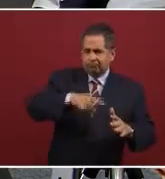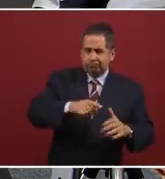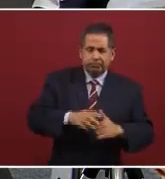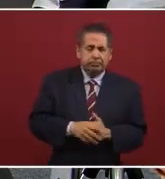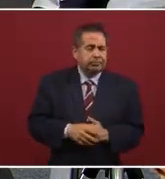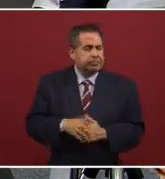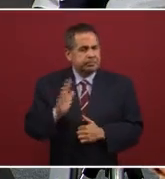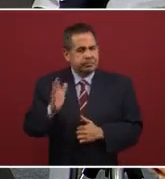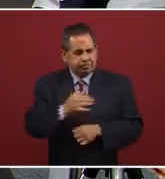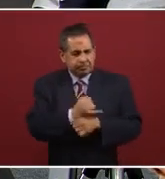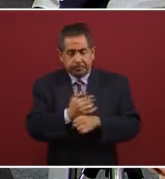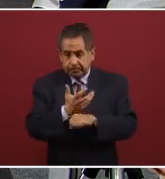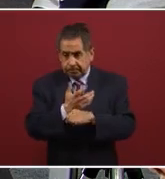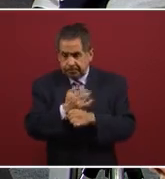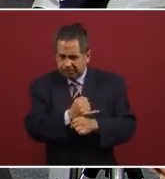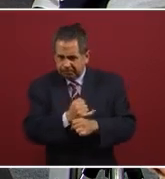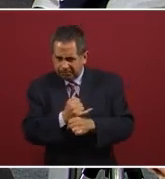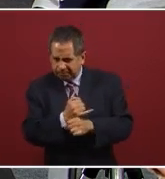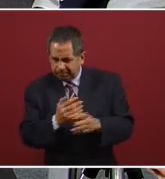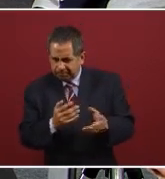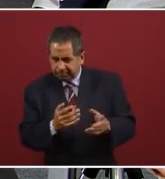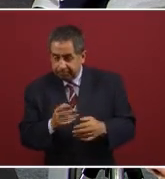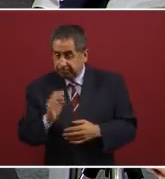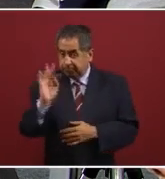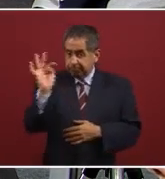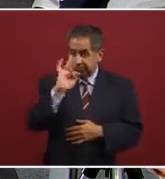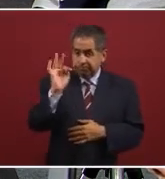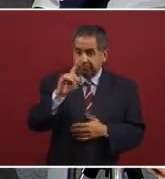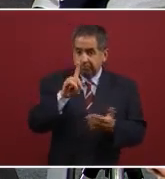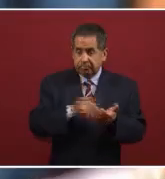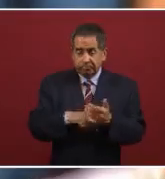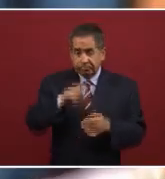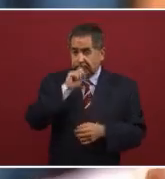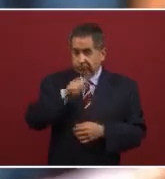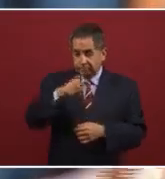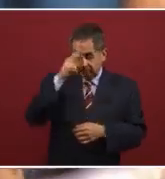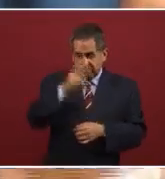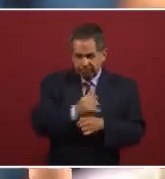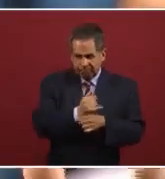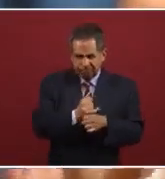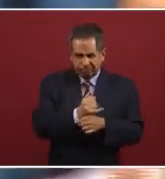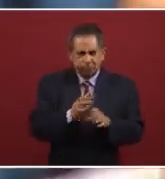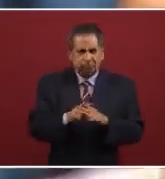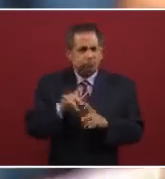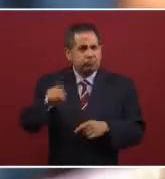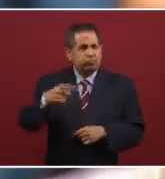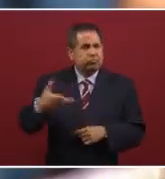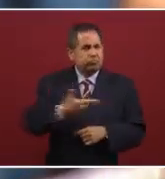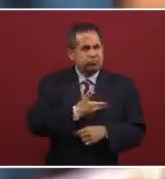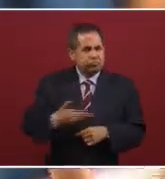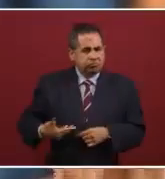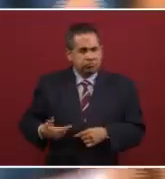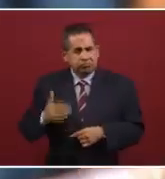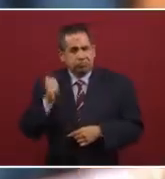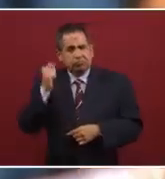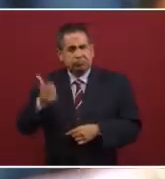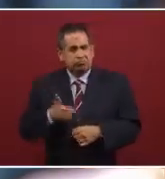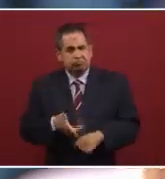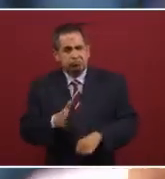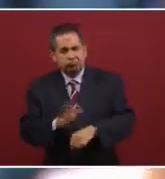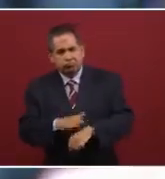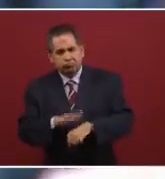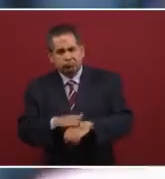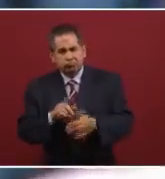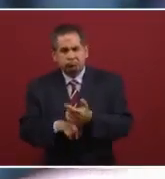está investigando en Estados Unidos, ¿no cabe la posibilidad de que se investigue aquí? Y usted como presidente haré un llamado, si